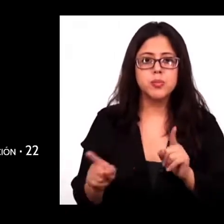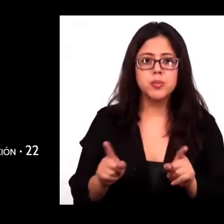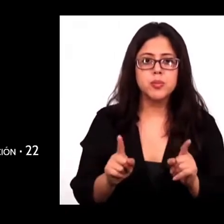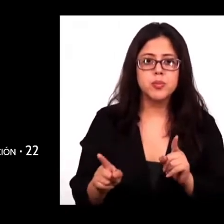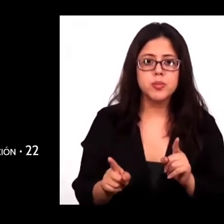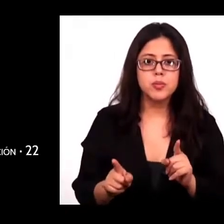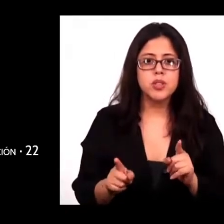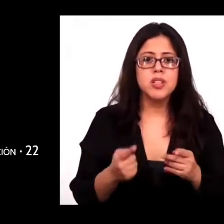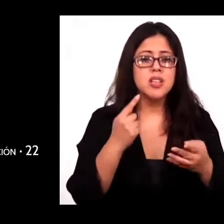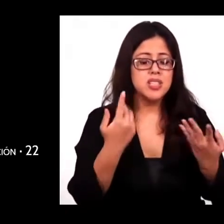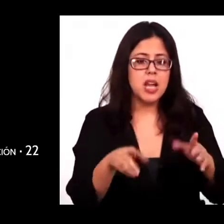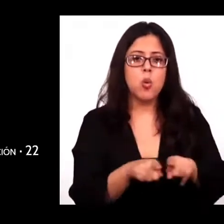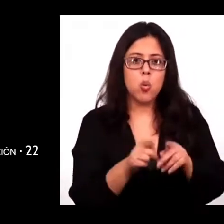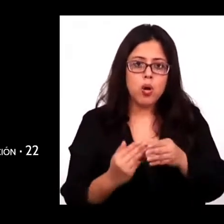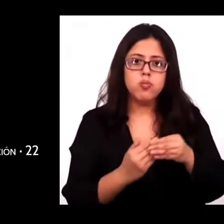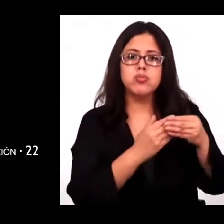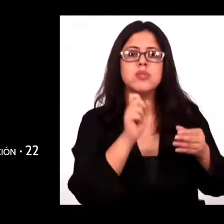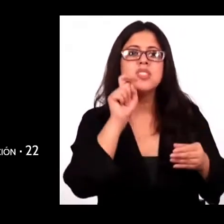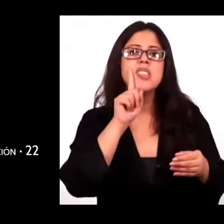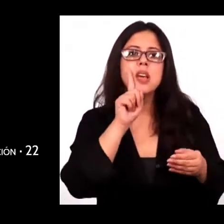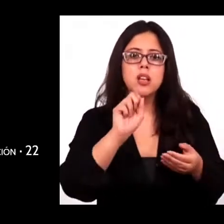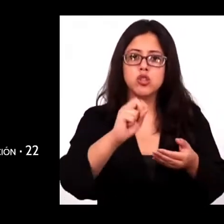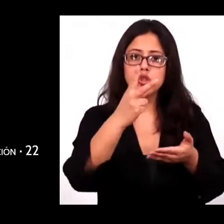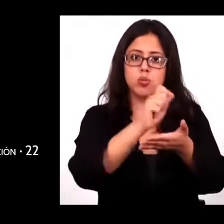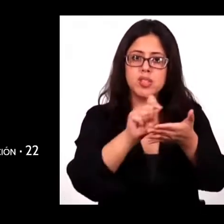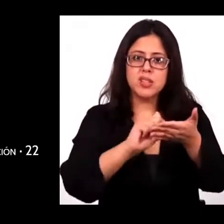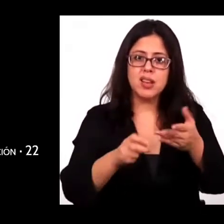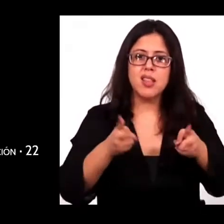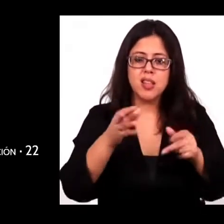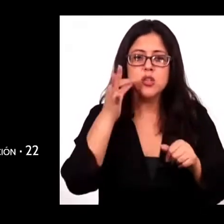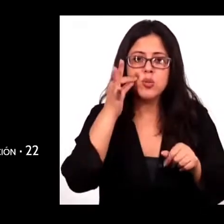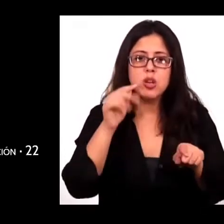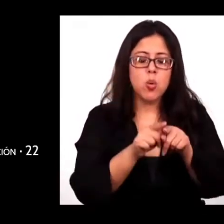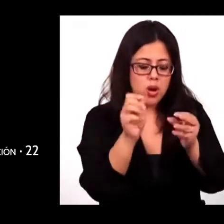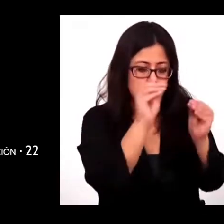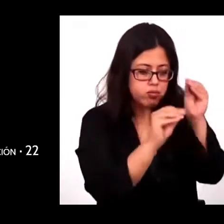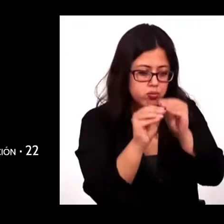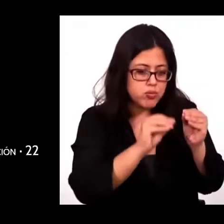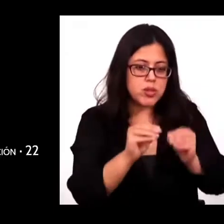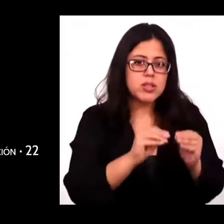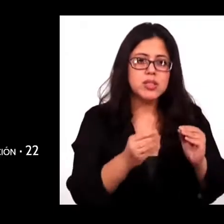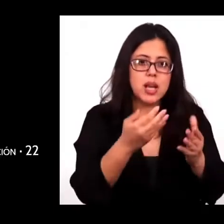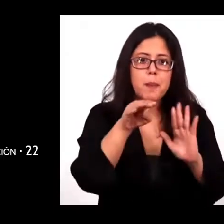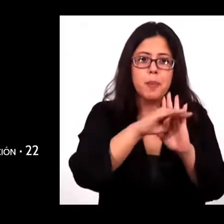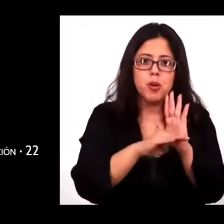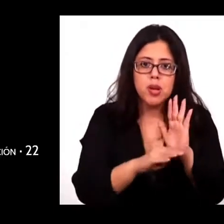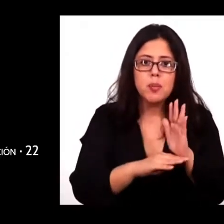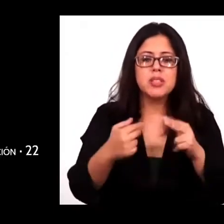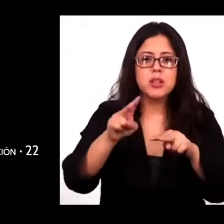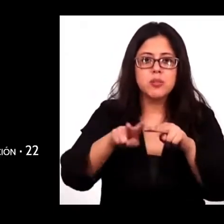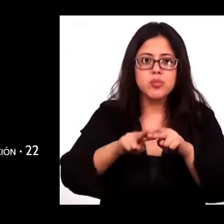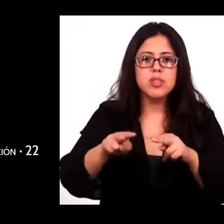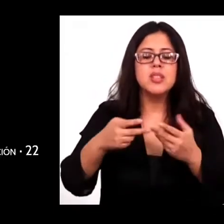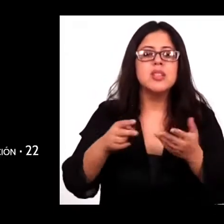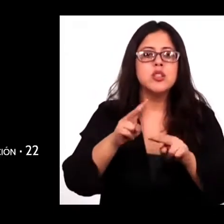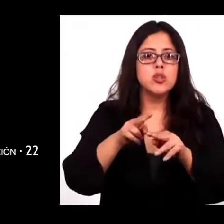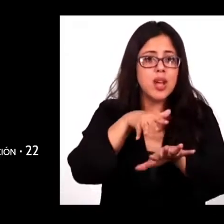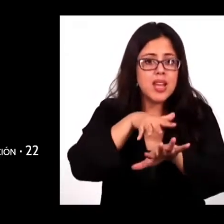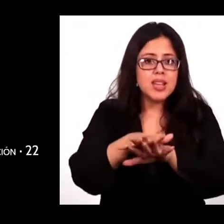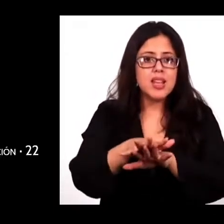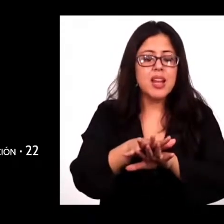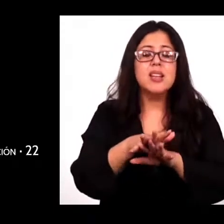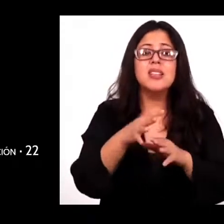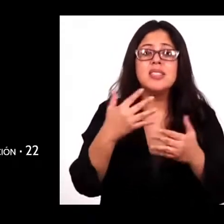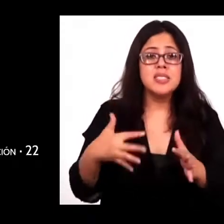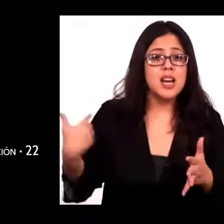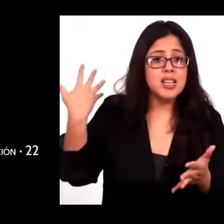deba liderar la Subsecretaría de Derechos Humanos, se diseñen e implementen programas e iniciativas de reparación integral. Las instancias que han existido hasta ahora